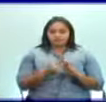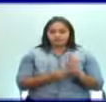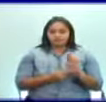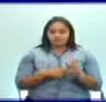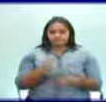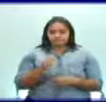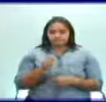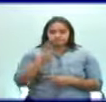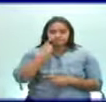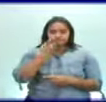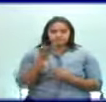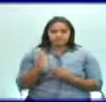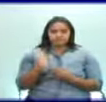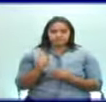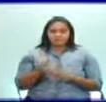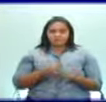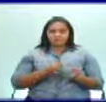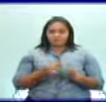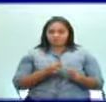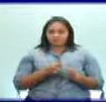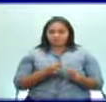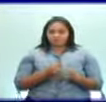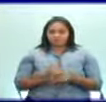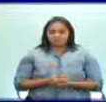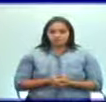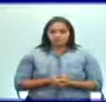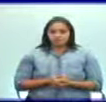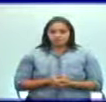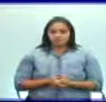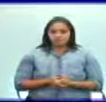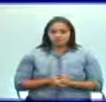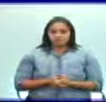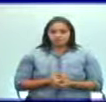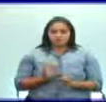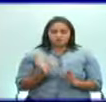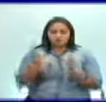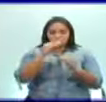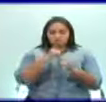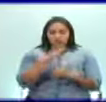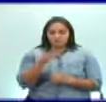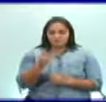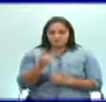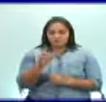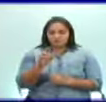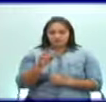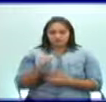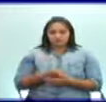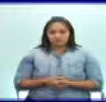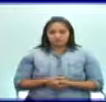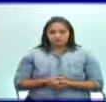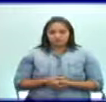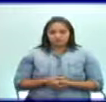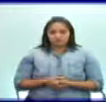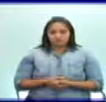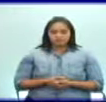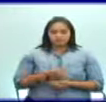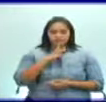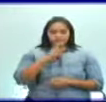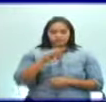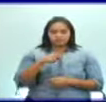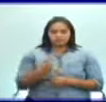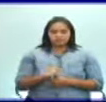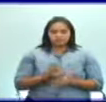van a dar cuenta que esta función, esta curva no va a ser nunca ni par ni impar. Le doy un breve tiempo para que copien la resolución de este ejercicio y